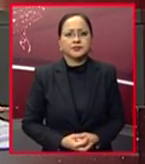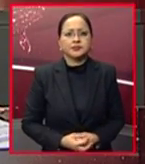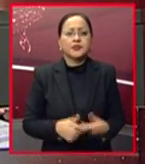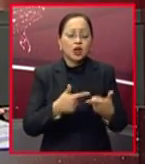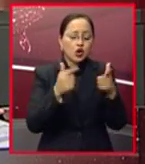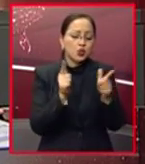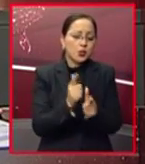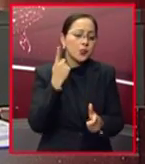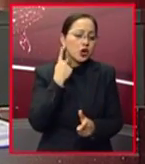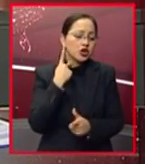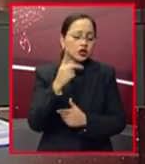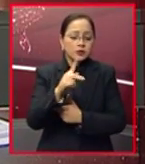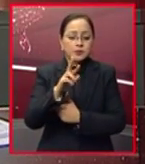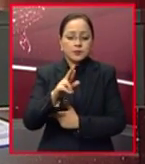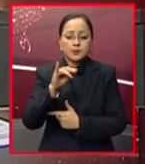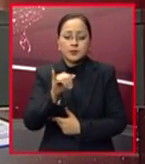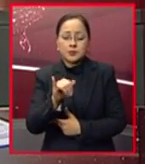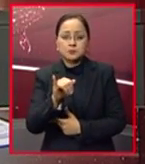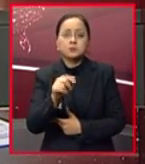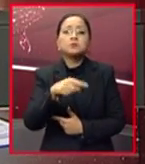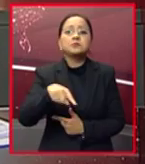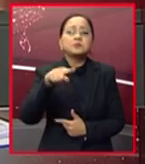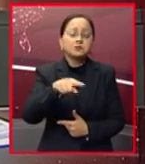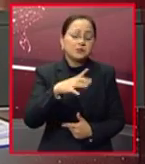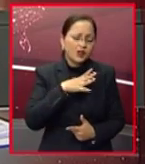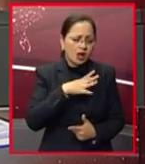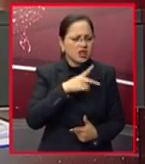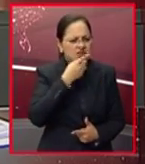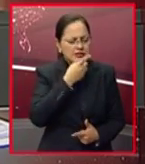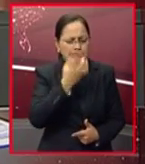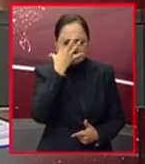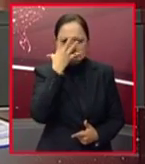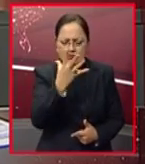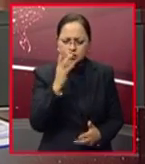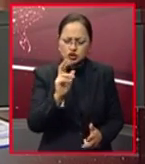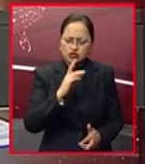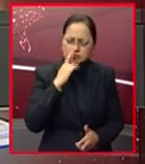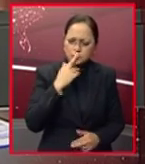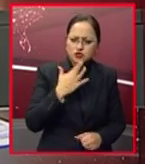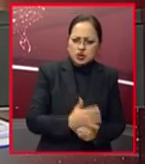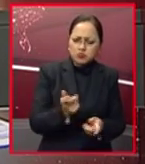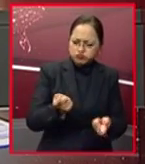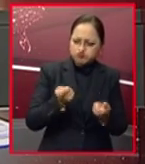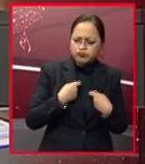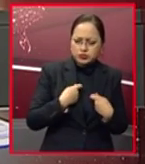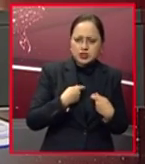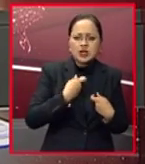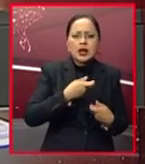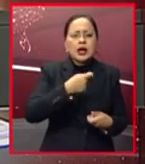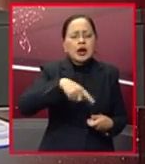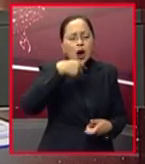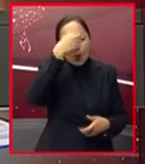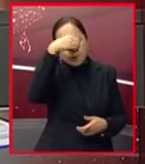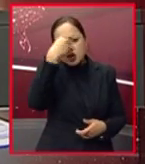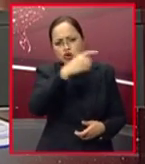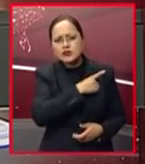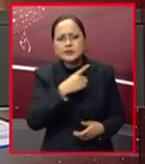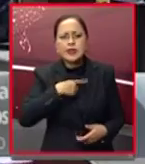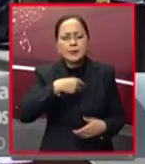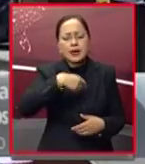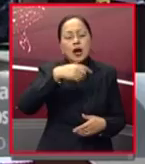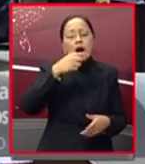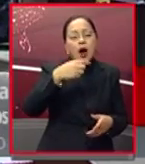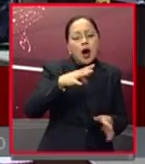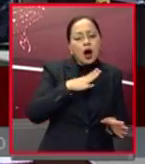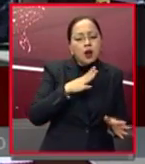Partido Revolucionario Institucional expresó que toma con seriedad y responsabilidad las opiniones que invitan a la reflexión y al debate respecto al texto